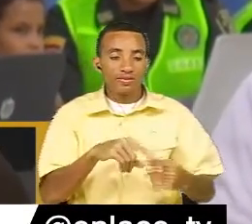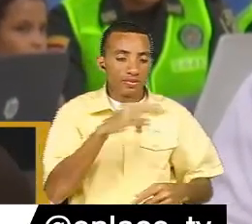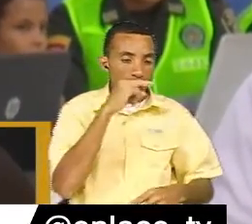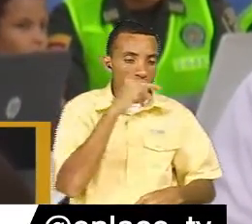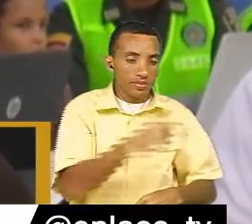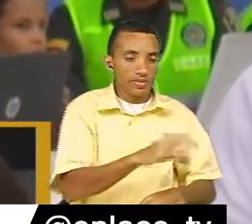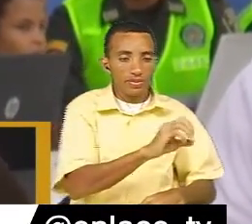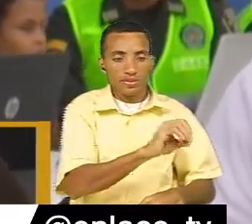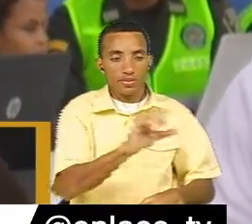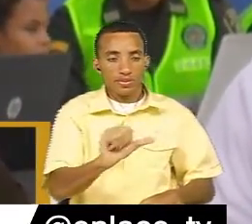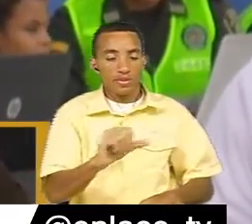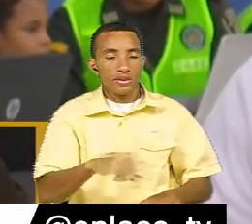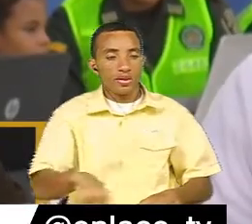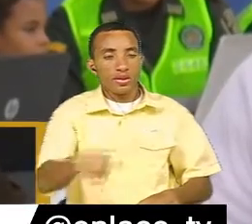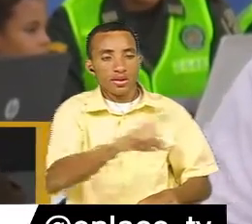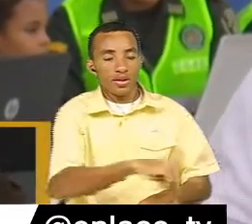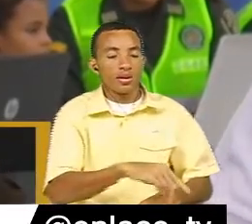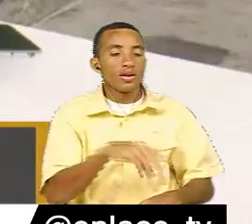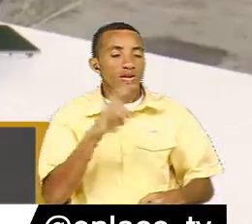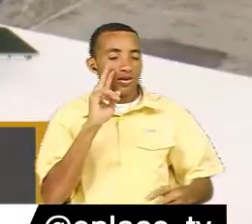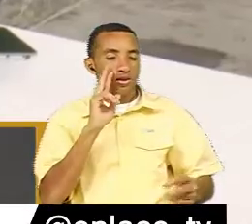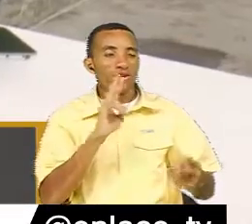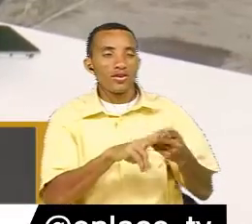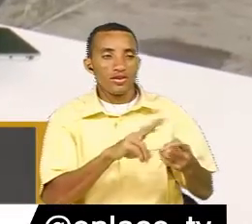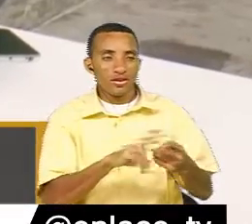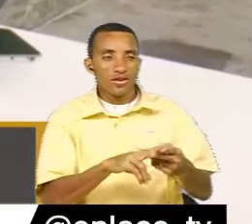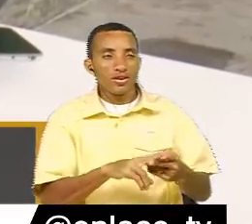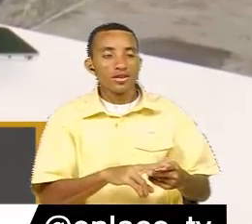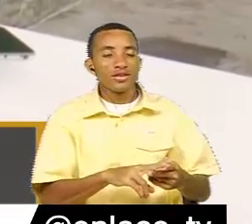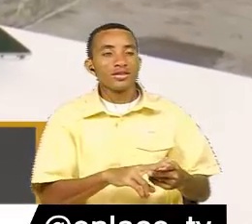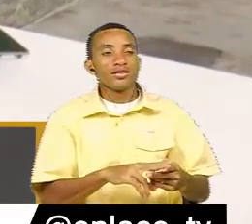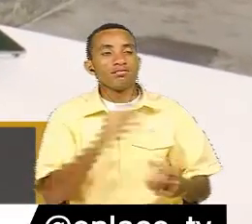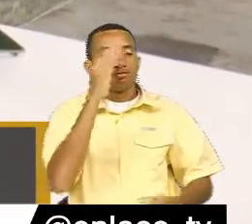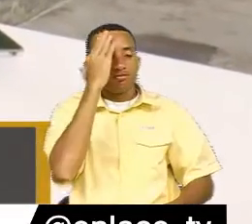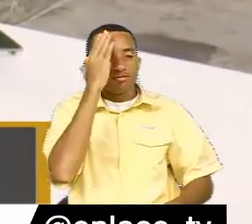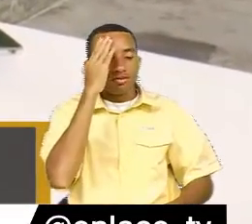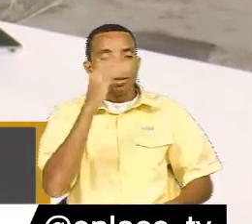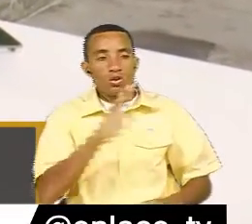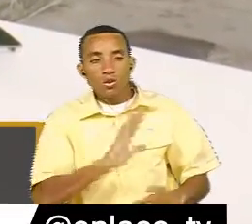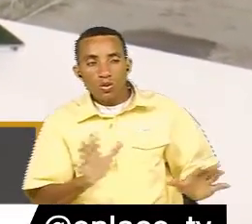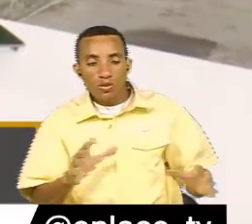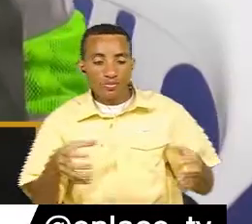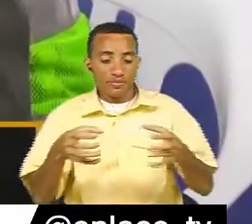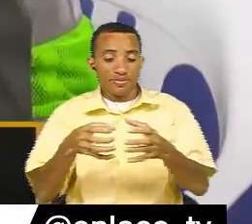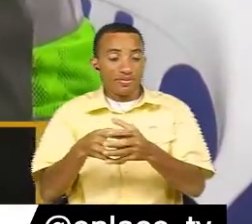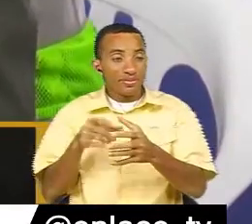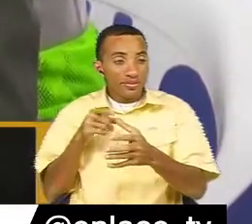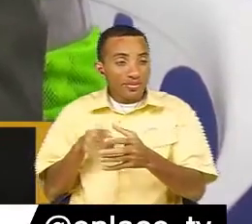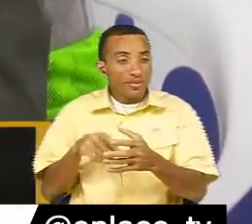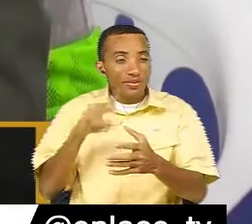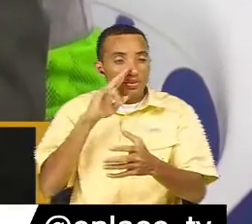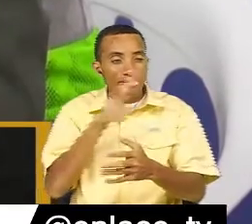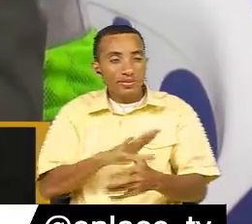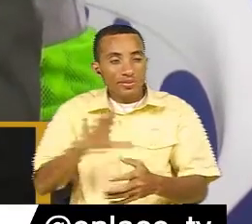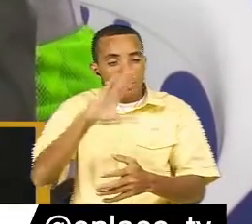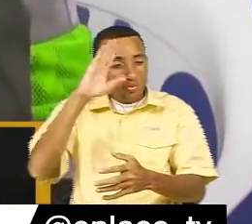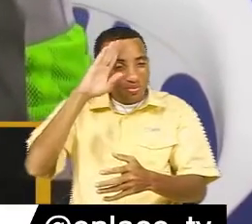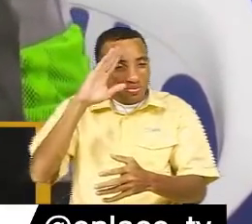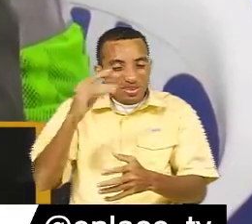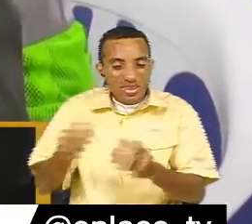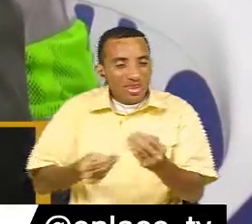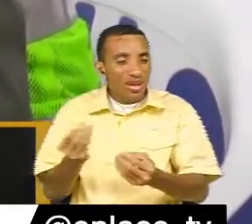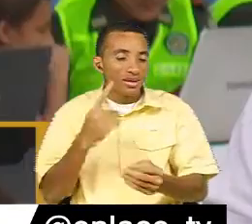adolescentes para que conozcan de primera mano pues toda la oferta institucional que tiene la Policía Nacional. En esto estamos haciendo una labor